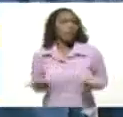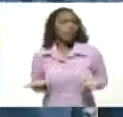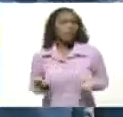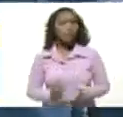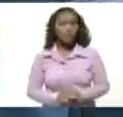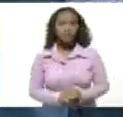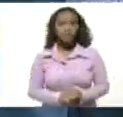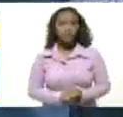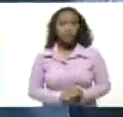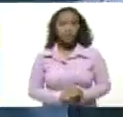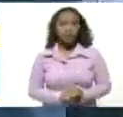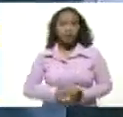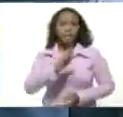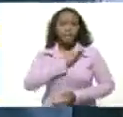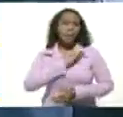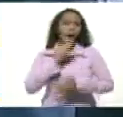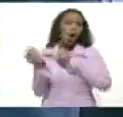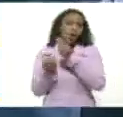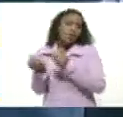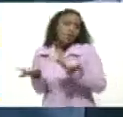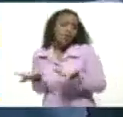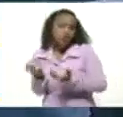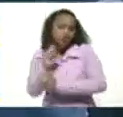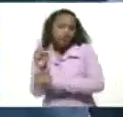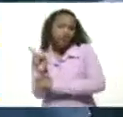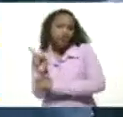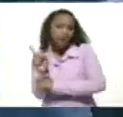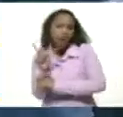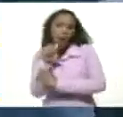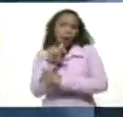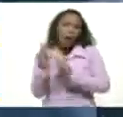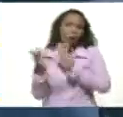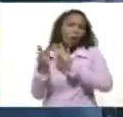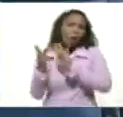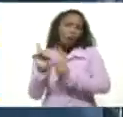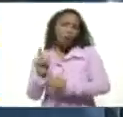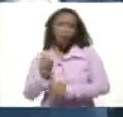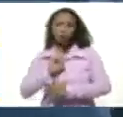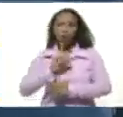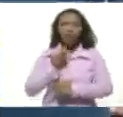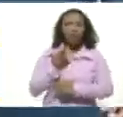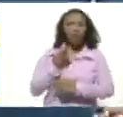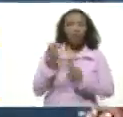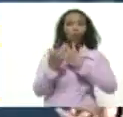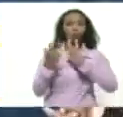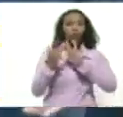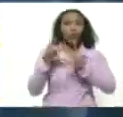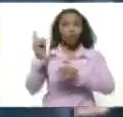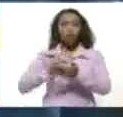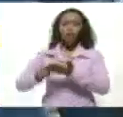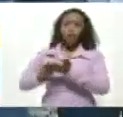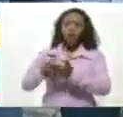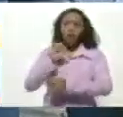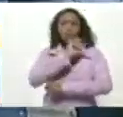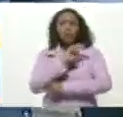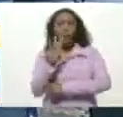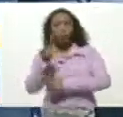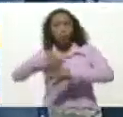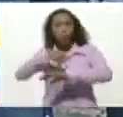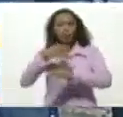Bueno. ¿Propia? ¿Cómo propia? Que tenemos... ¿No están interconectados? No, no estamos conectados. Bueno, pero eso se resuelve en 24 comunales.